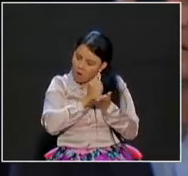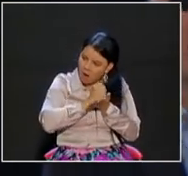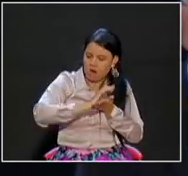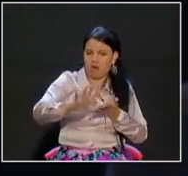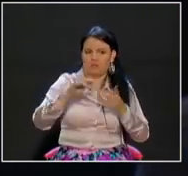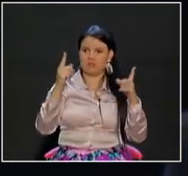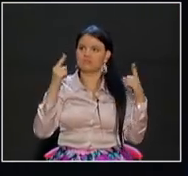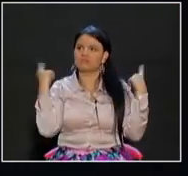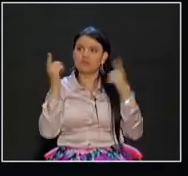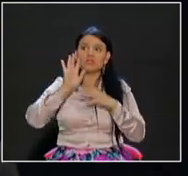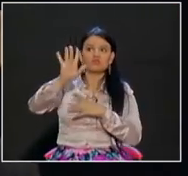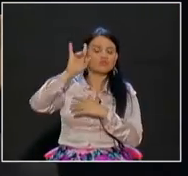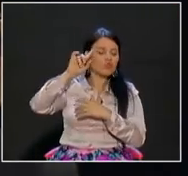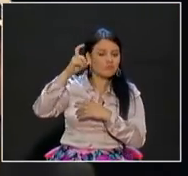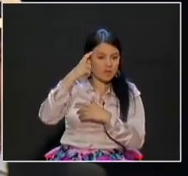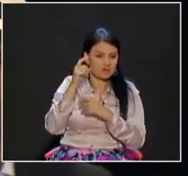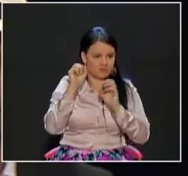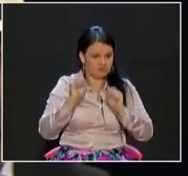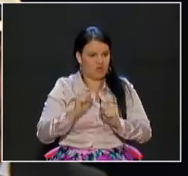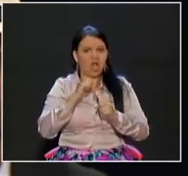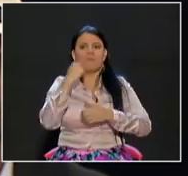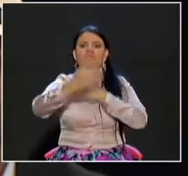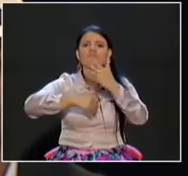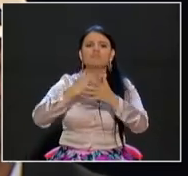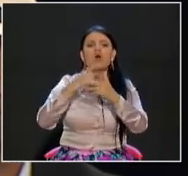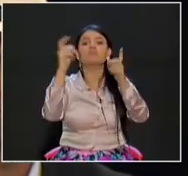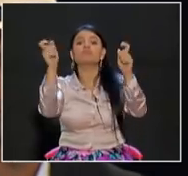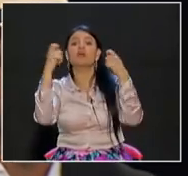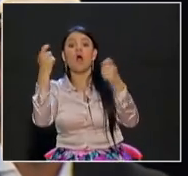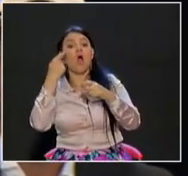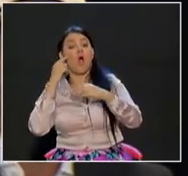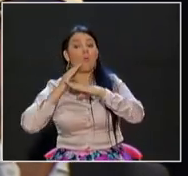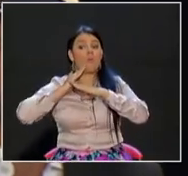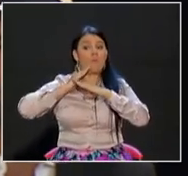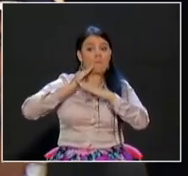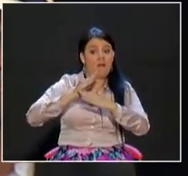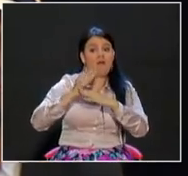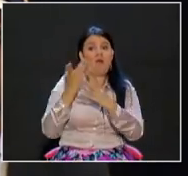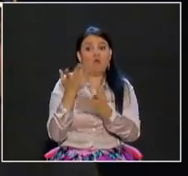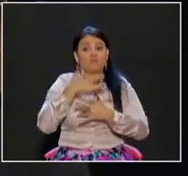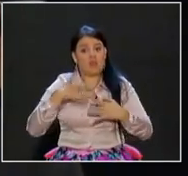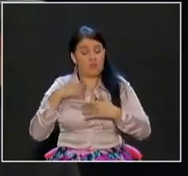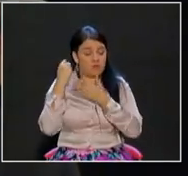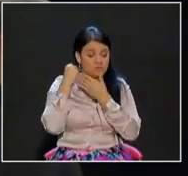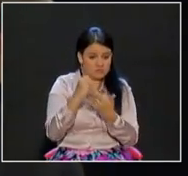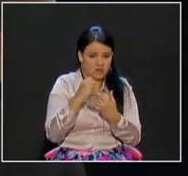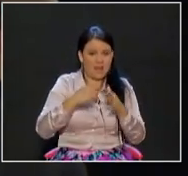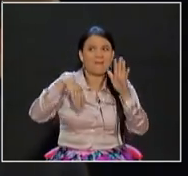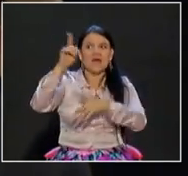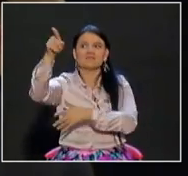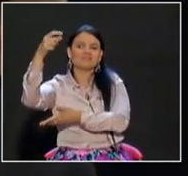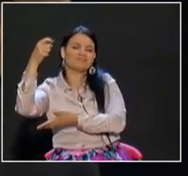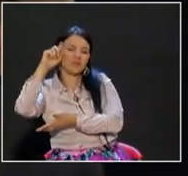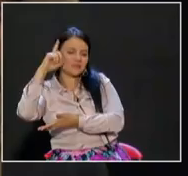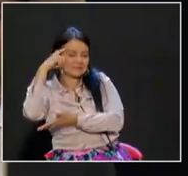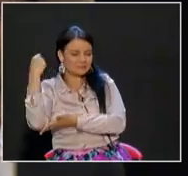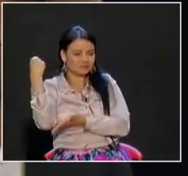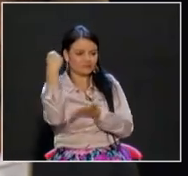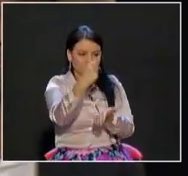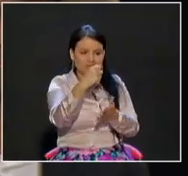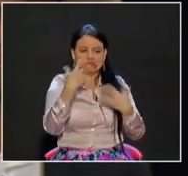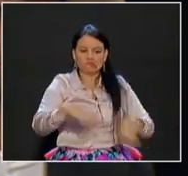eso nos permita generar mucha más prevención y promoción con recursos desde la gobernación y sobre todo con un sentido mucho más grande